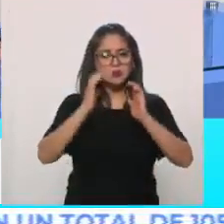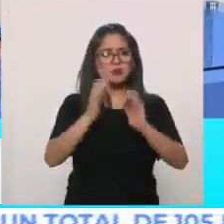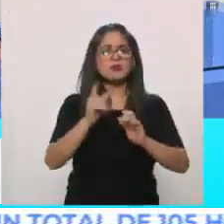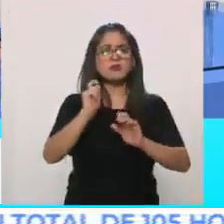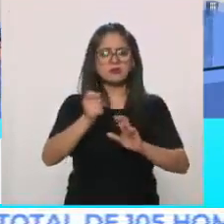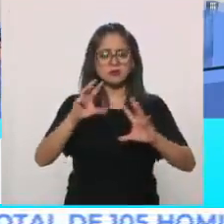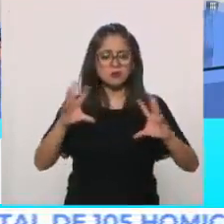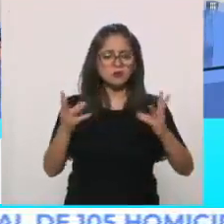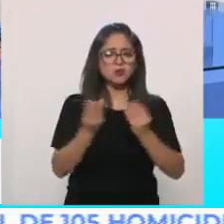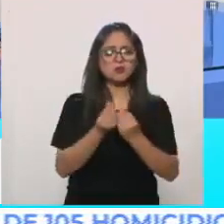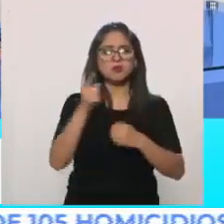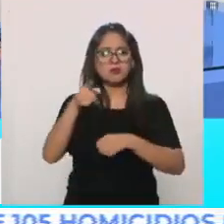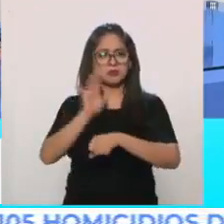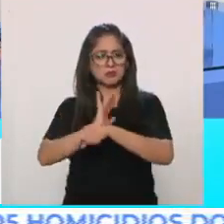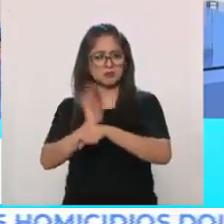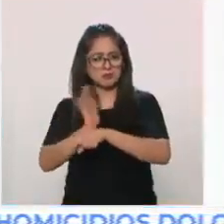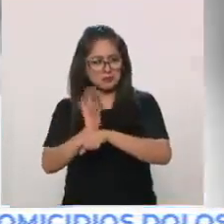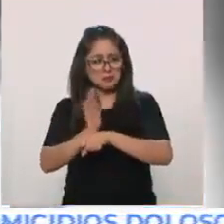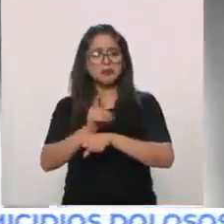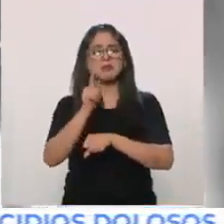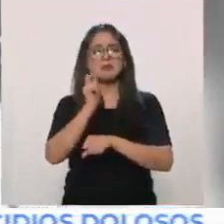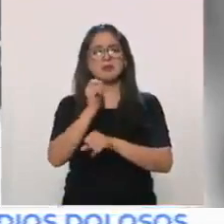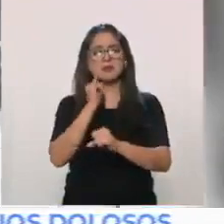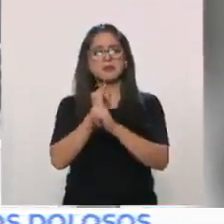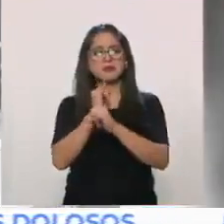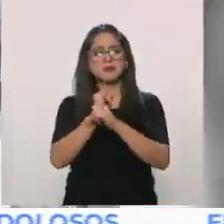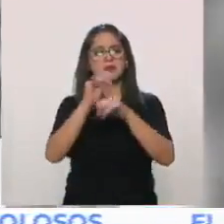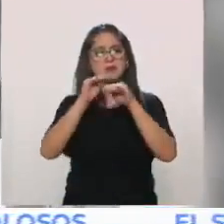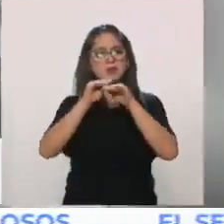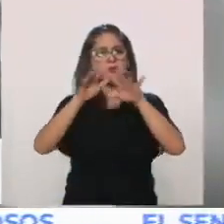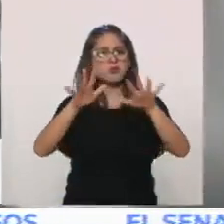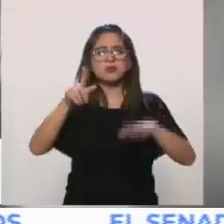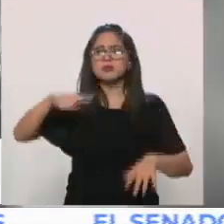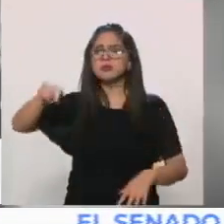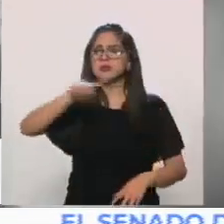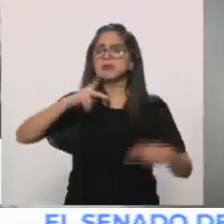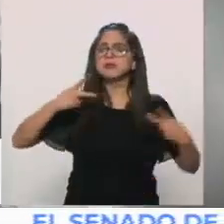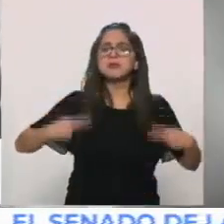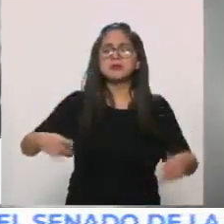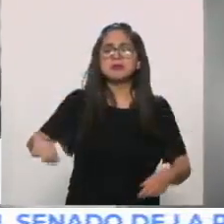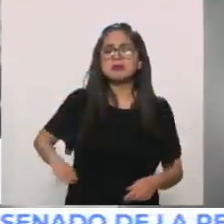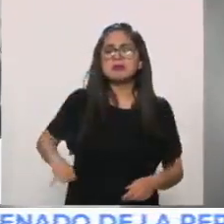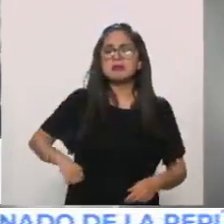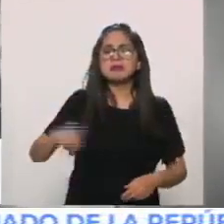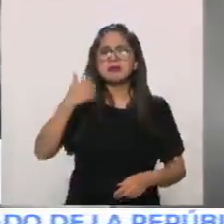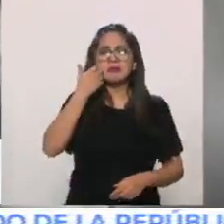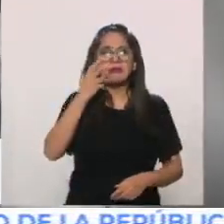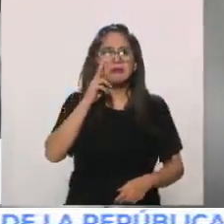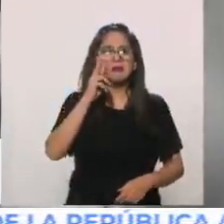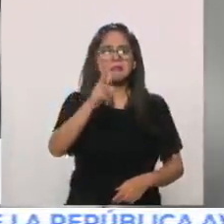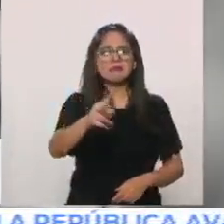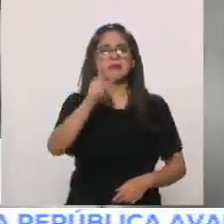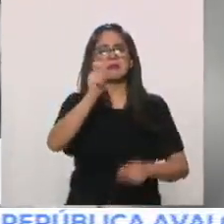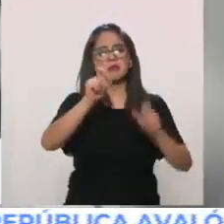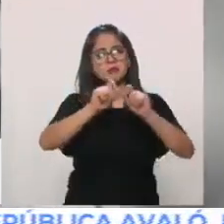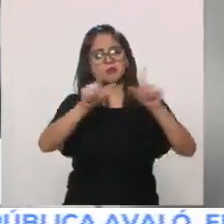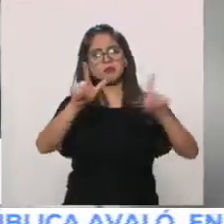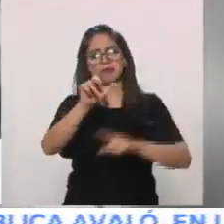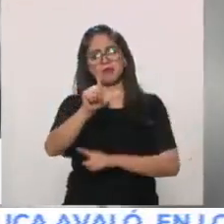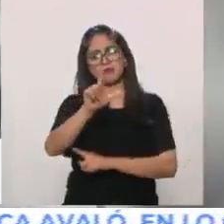fílmico y ponerlo a disposición en línea para todo aquel que quiera verla en la página de la Filmoteca, en la